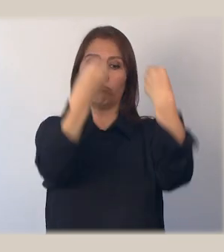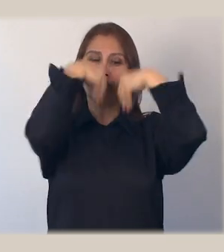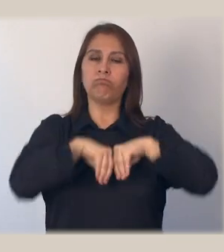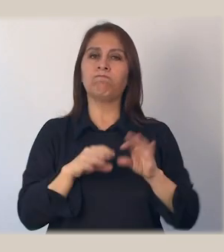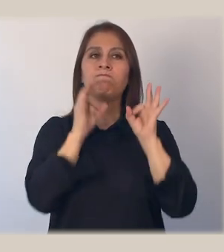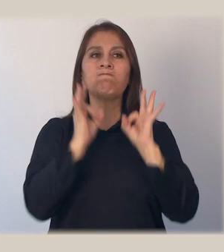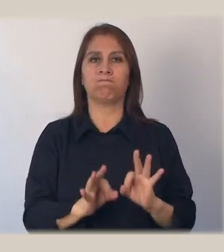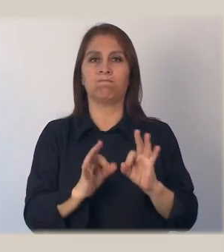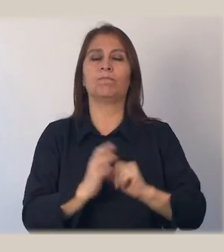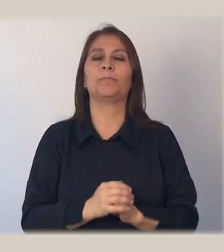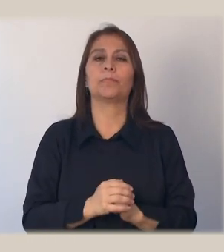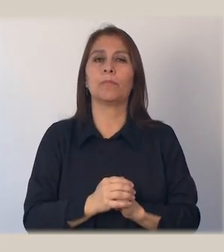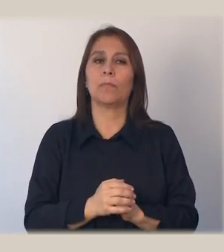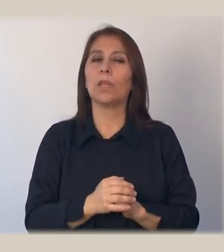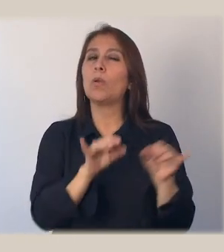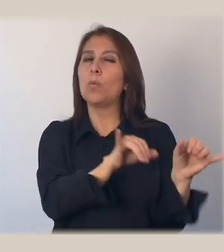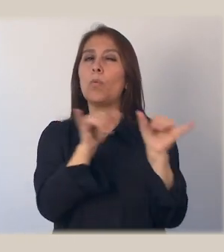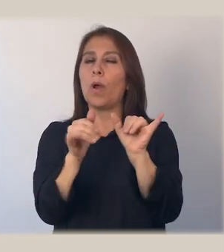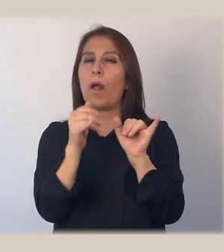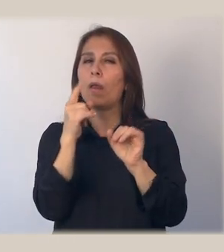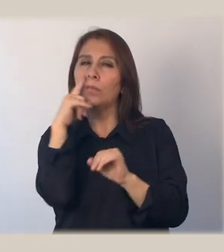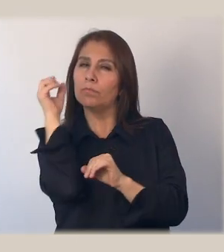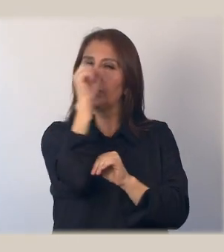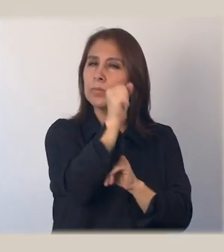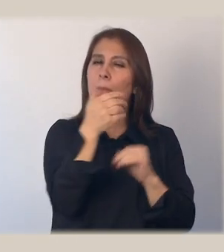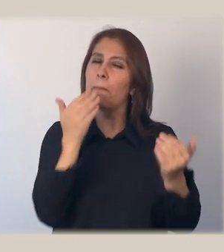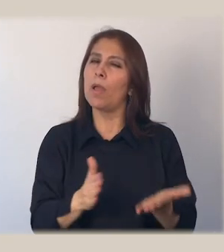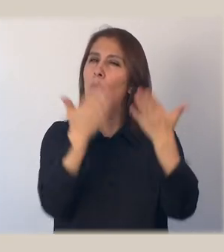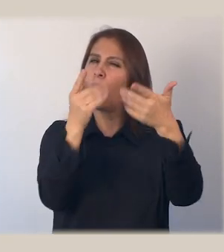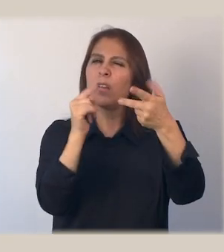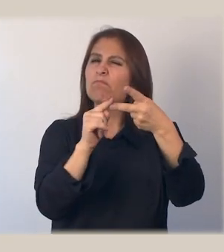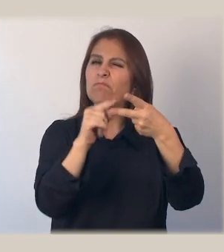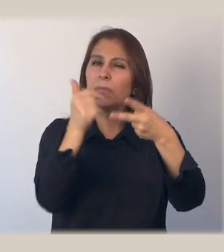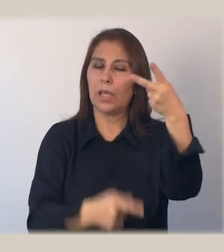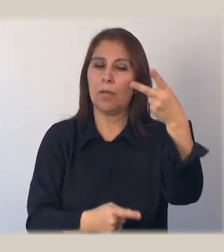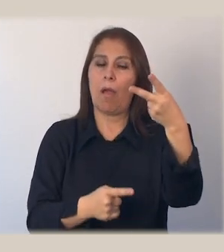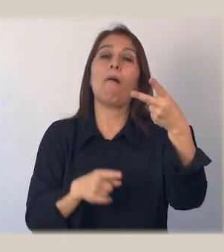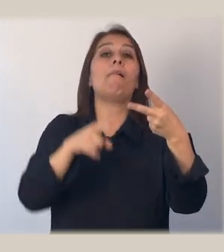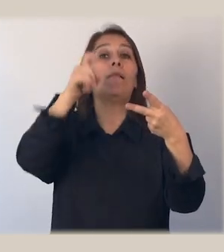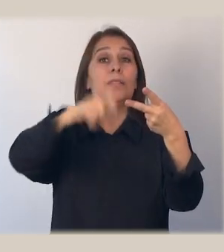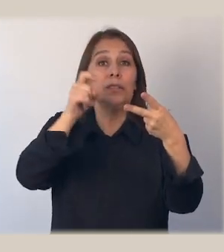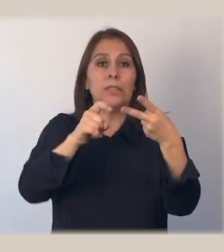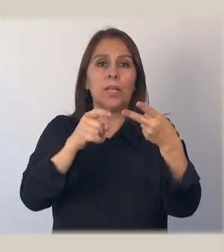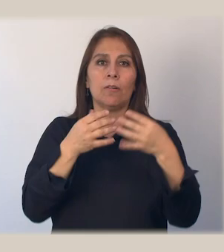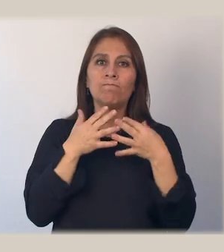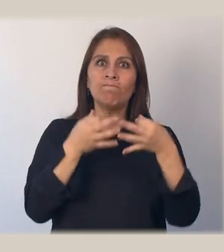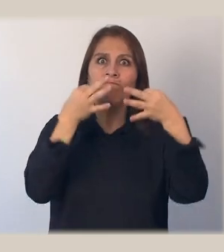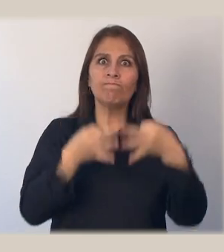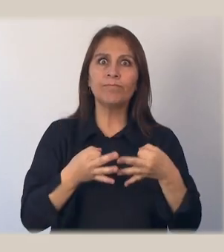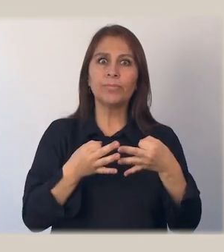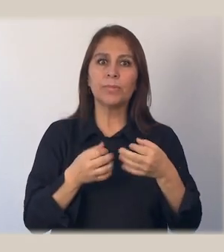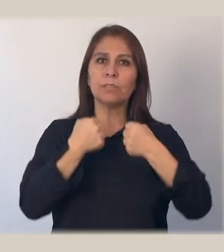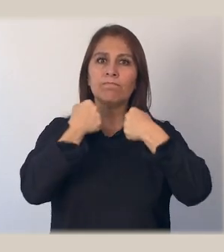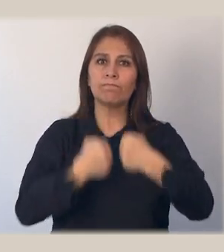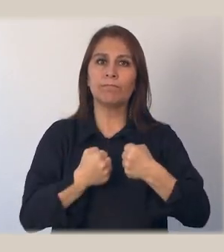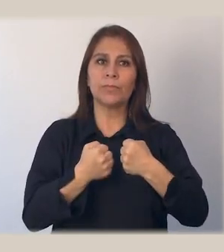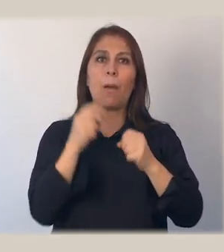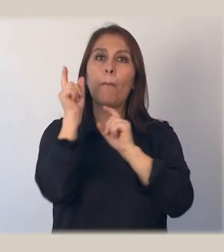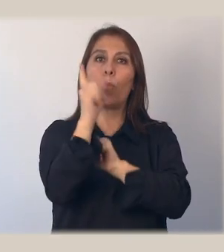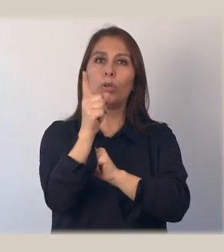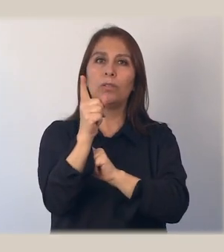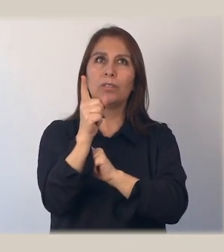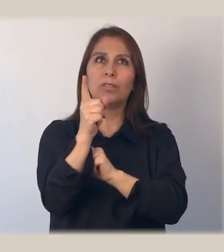y apropiación. También se identificó como oportunidad de mejora la necesidad de consolidar y articular las